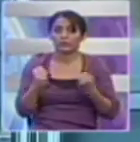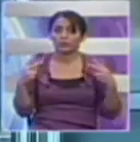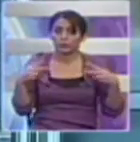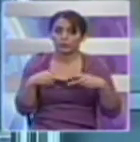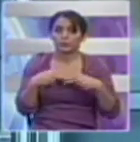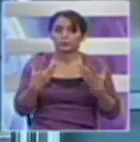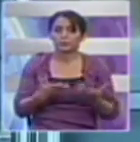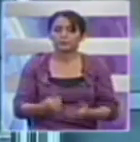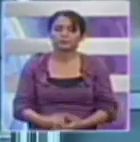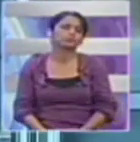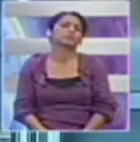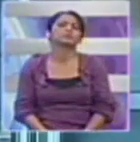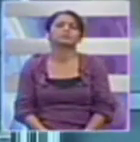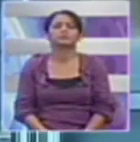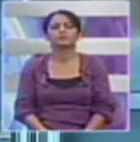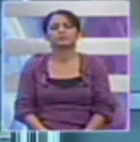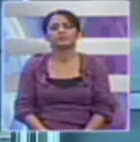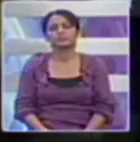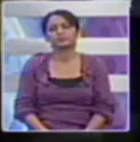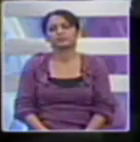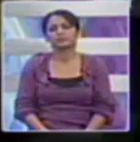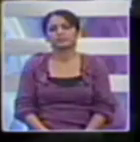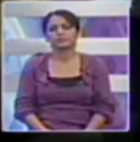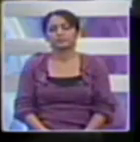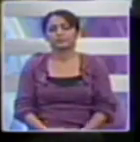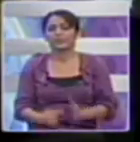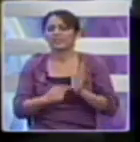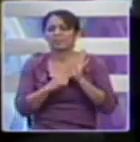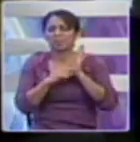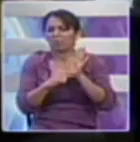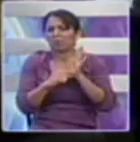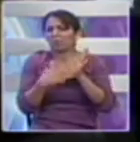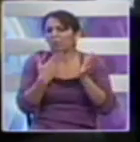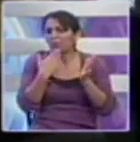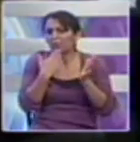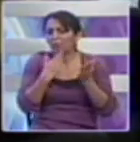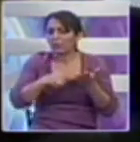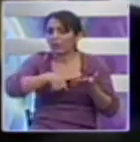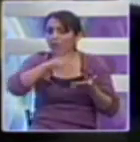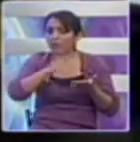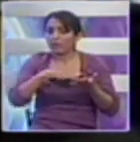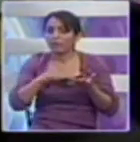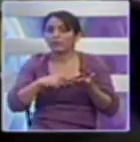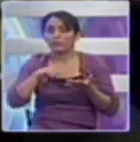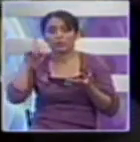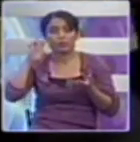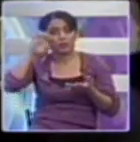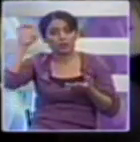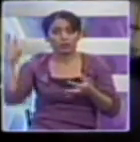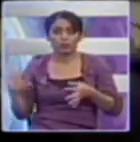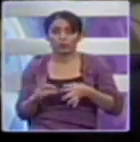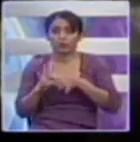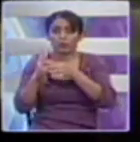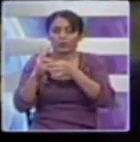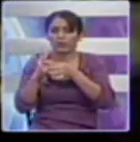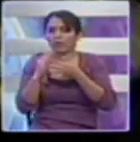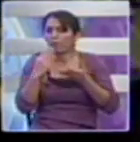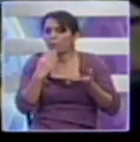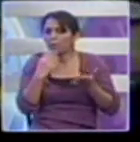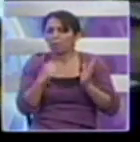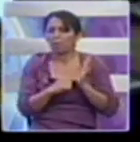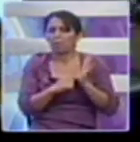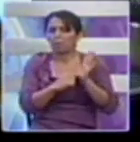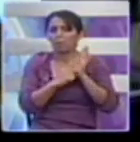ver como requisito dentro de esta normativa para lo que será el acuerdo, la firma del acuerdo comercial de nuestro país con la Unión Europea, es lo que